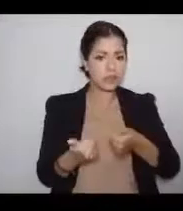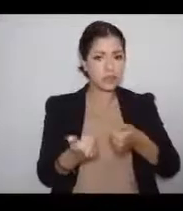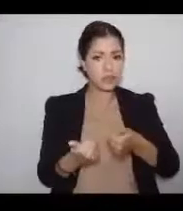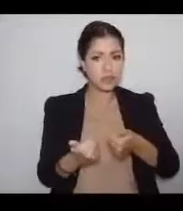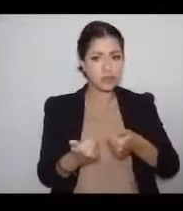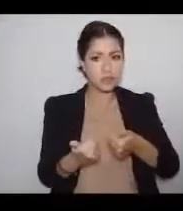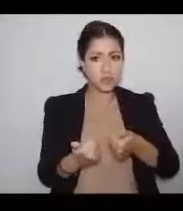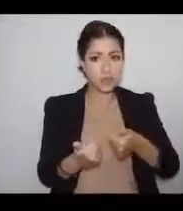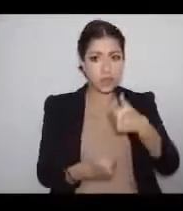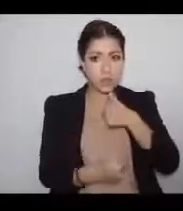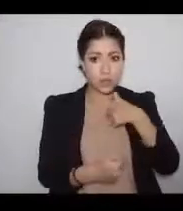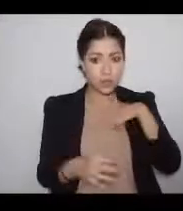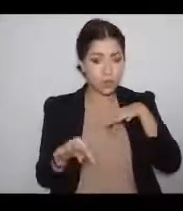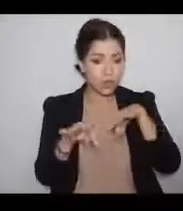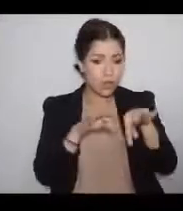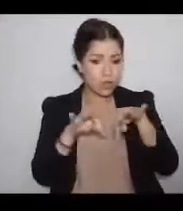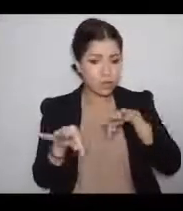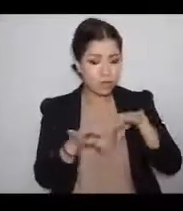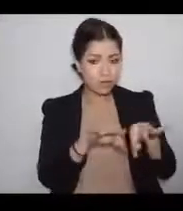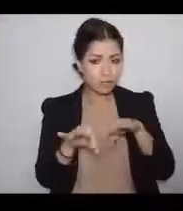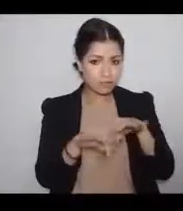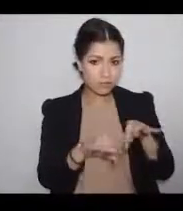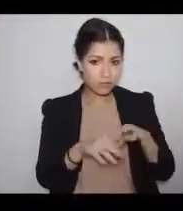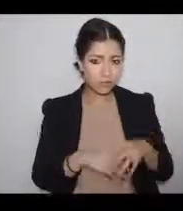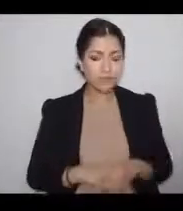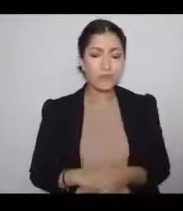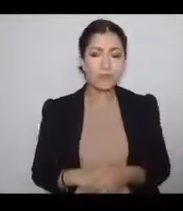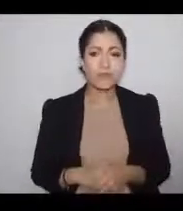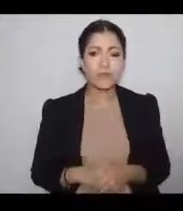puesto. Estoy trabajando en la refutación.